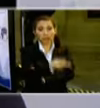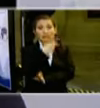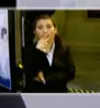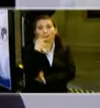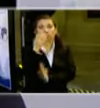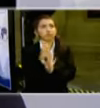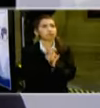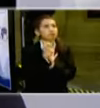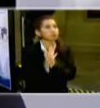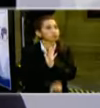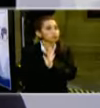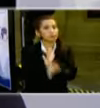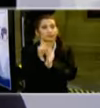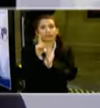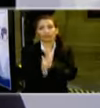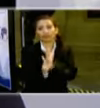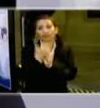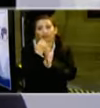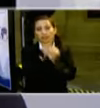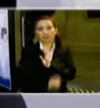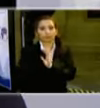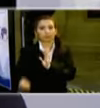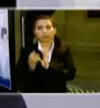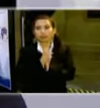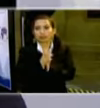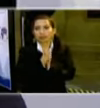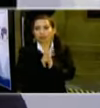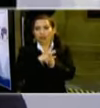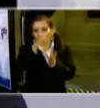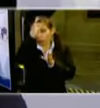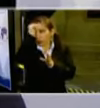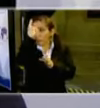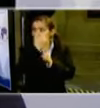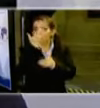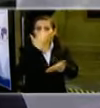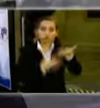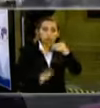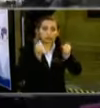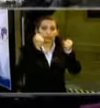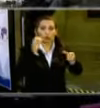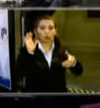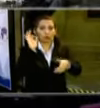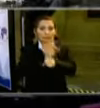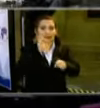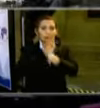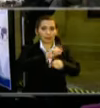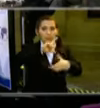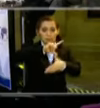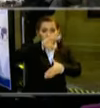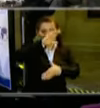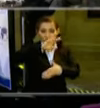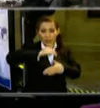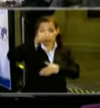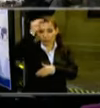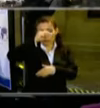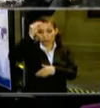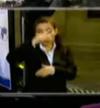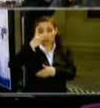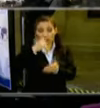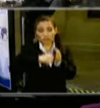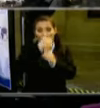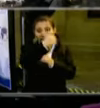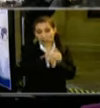por ejemplo, del ASPAN, del famoso ASPAN, del Acuerdo para la Prosperidad y la Seguridad de América del Norte, y en 2006